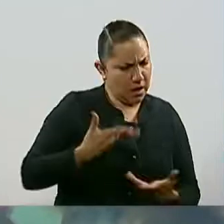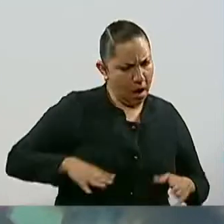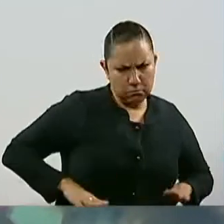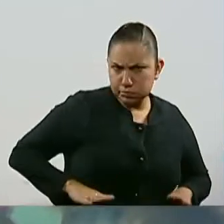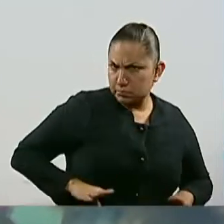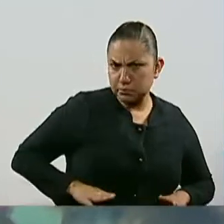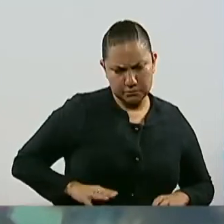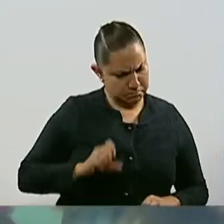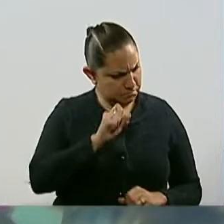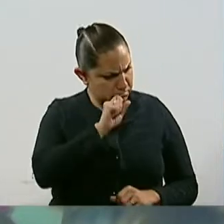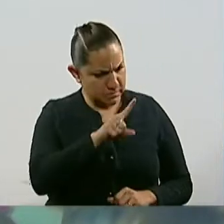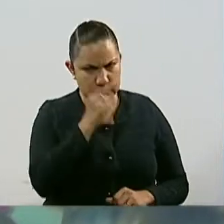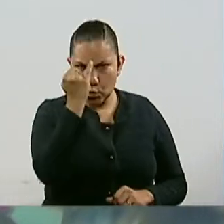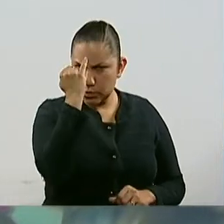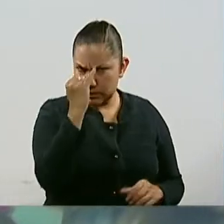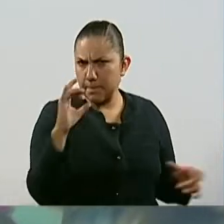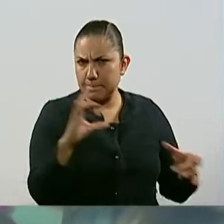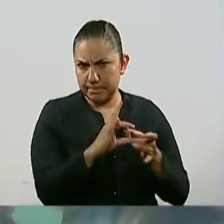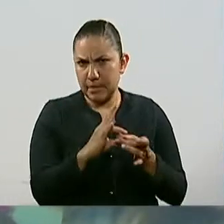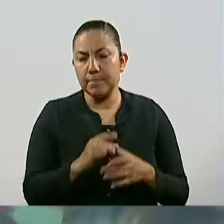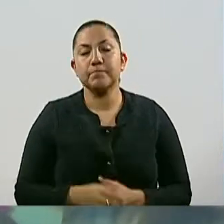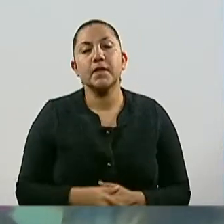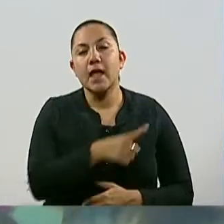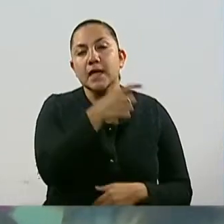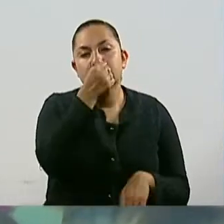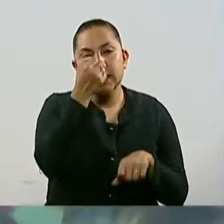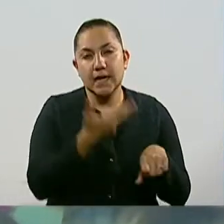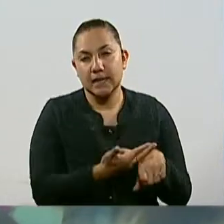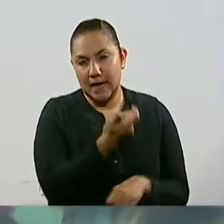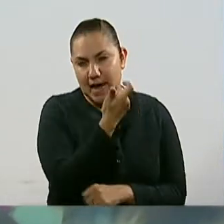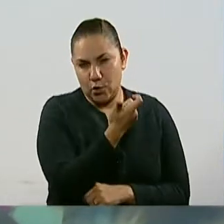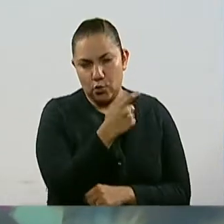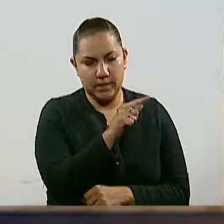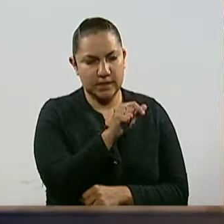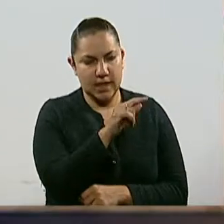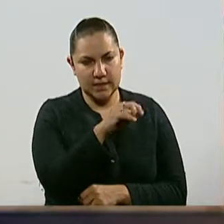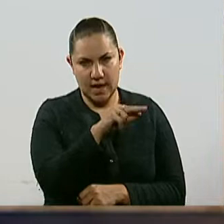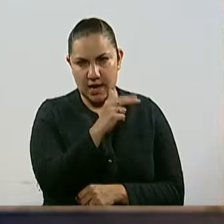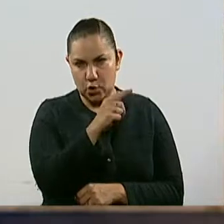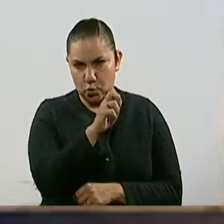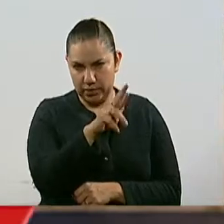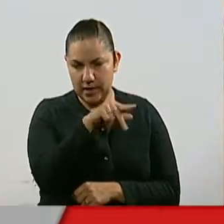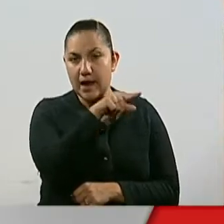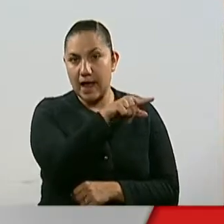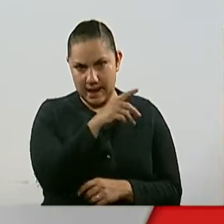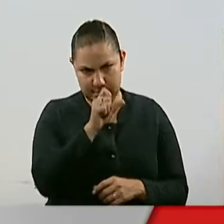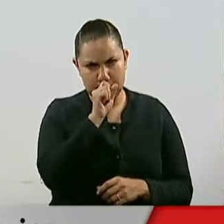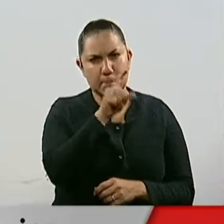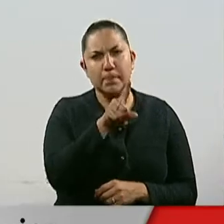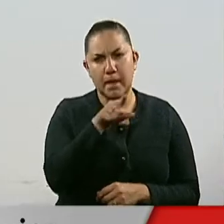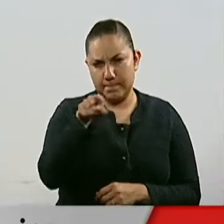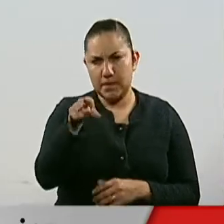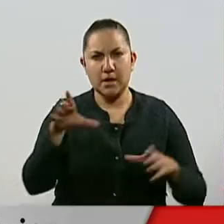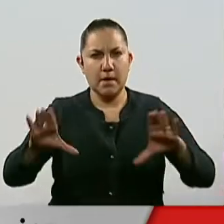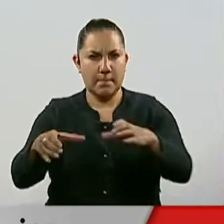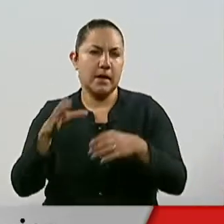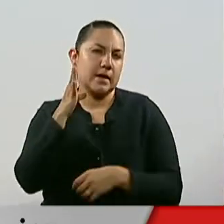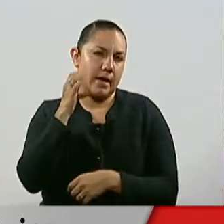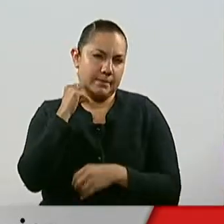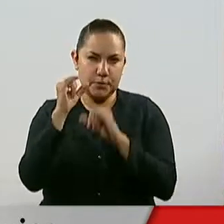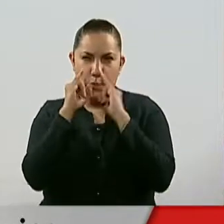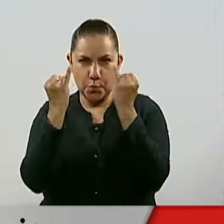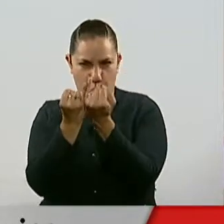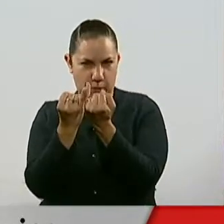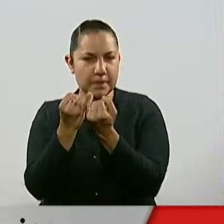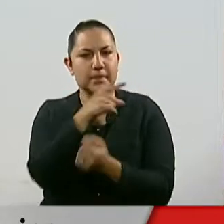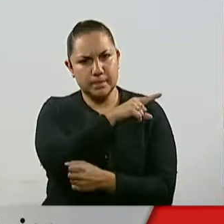y la secretaria de economía tatiana clouthier carrillo también participó en la plenaria de la bancada de morena en el senado destacó